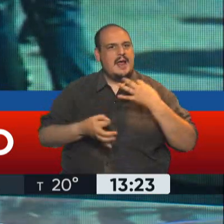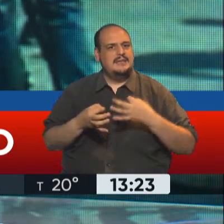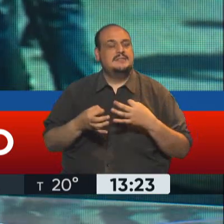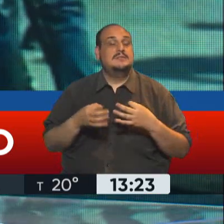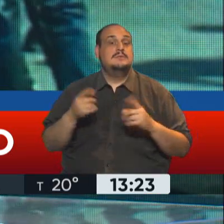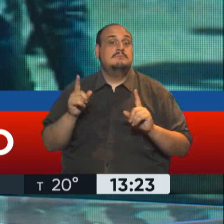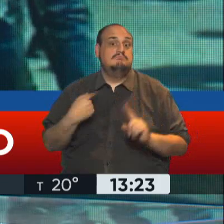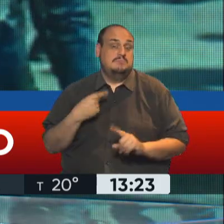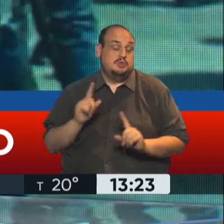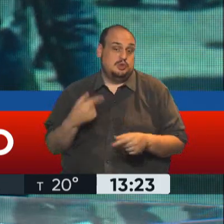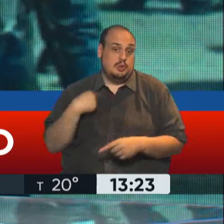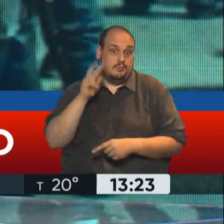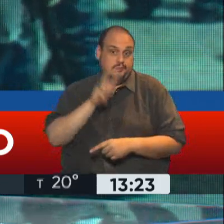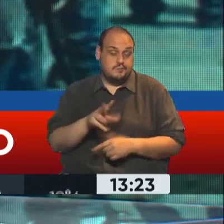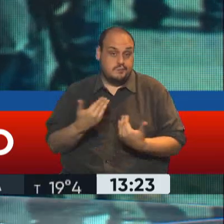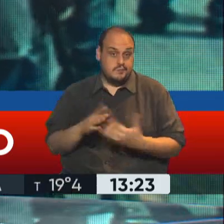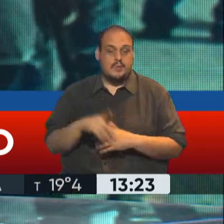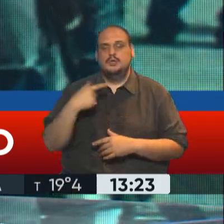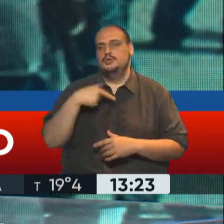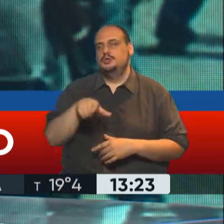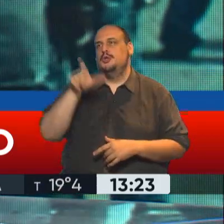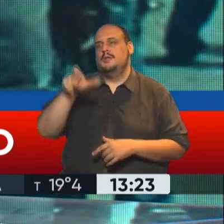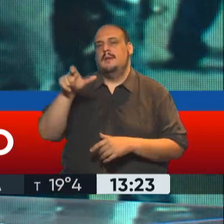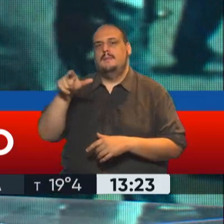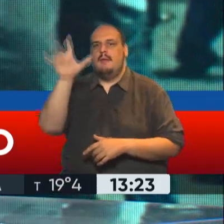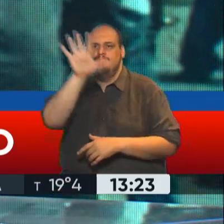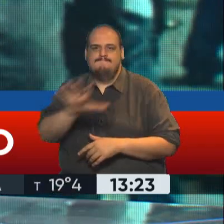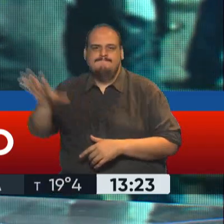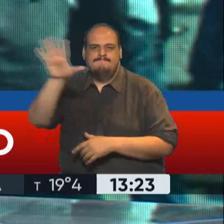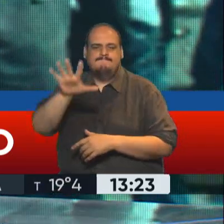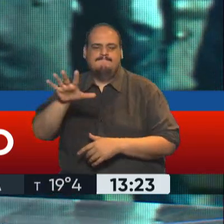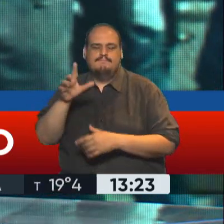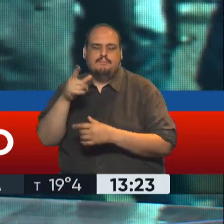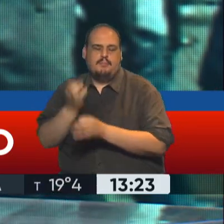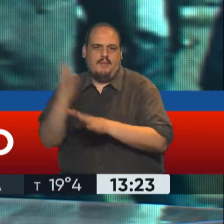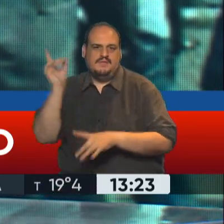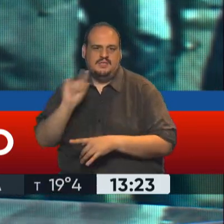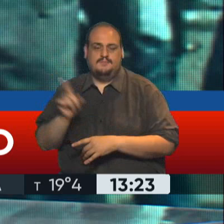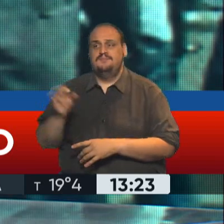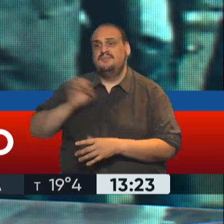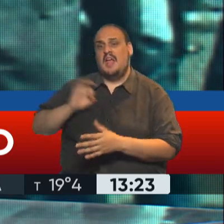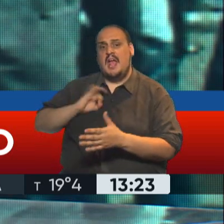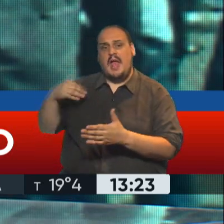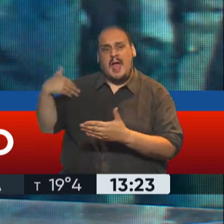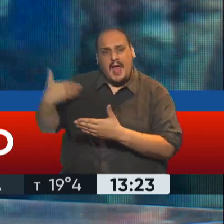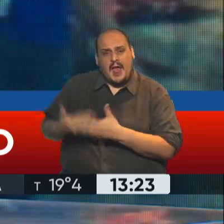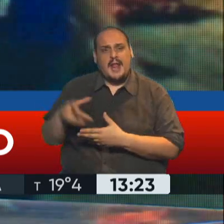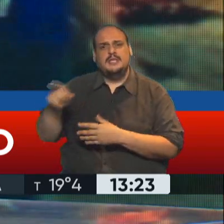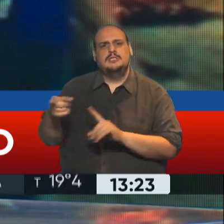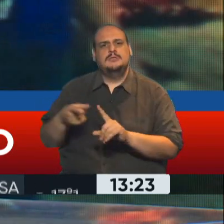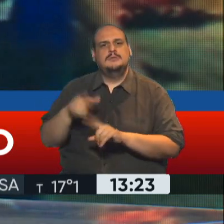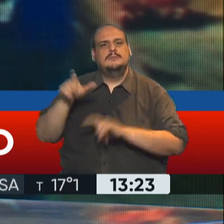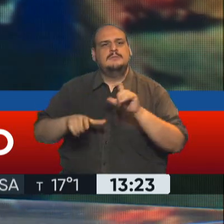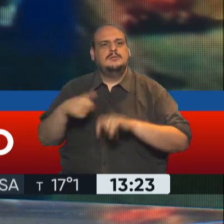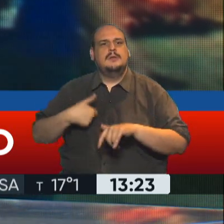menos hasta donde yo puedo ver, sin ser un gran especialista en Medio Oriente, que es, en los últimos años, el juego cada vez más ambicioso